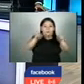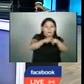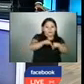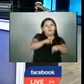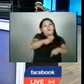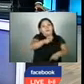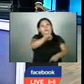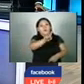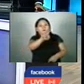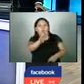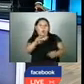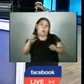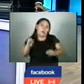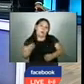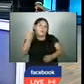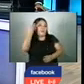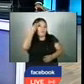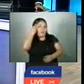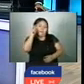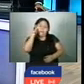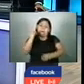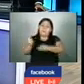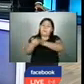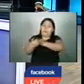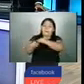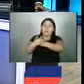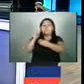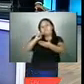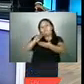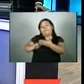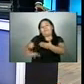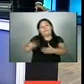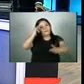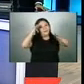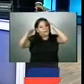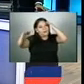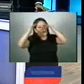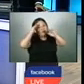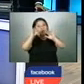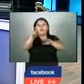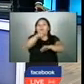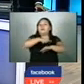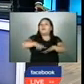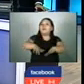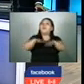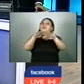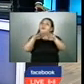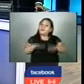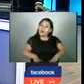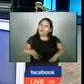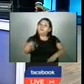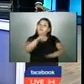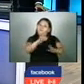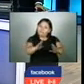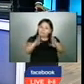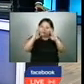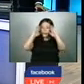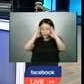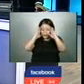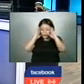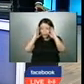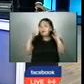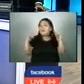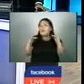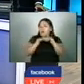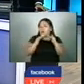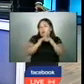también a través de Facebook. Vemos sus mensajes, así que muchos saludos y muchas gracias por siempre estar ahí pendiente y pues también tomarse